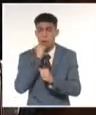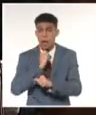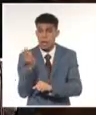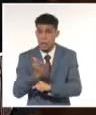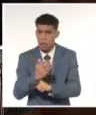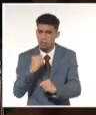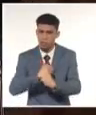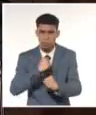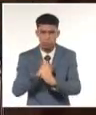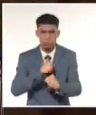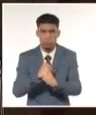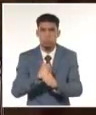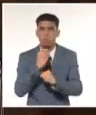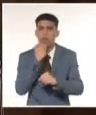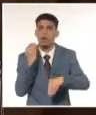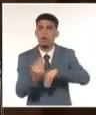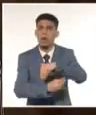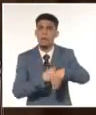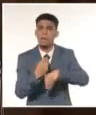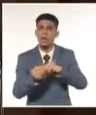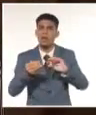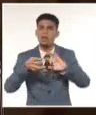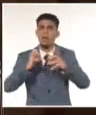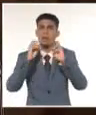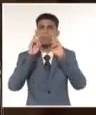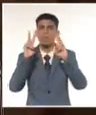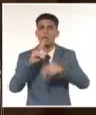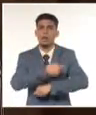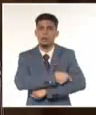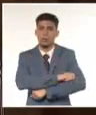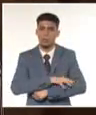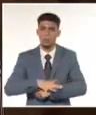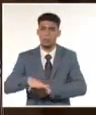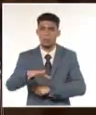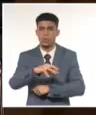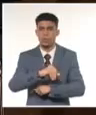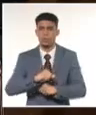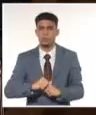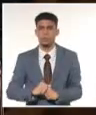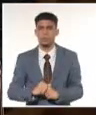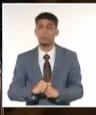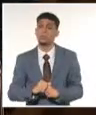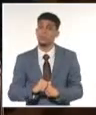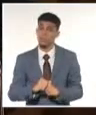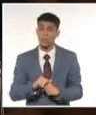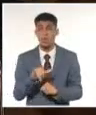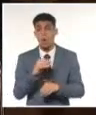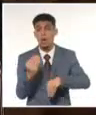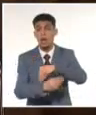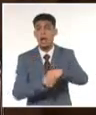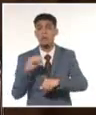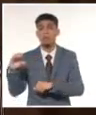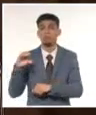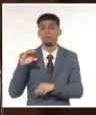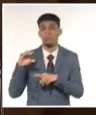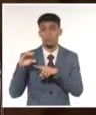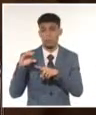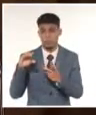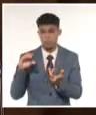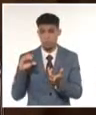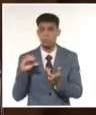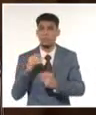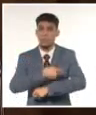un cambio en las condiciones de vida del pueblo cubano, en la revalorización de sus salarios, pensiones y sus